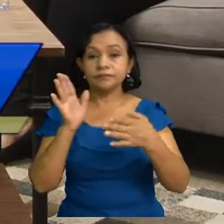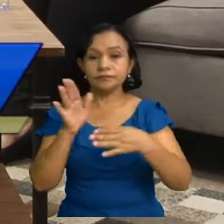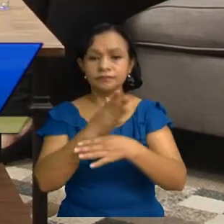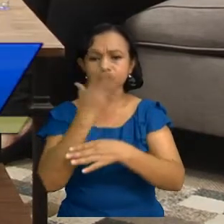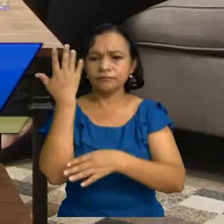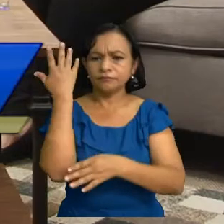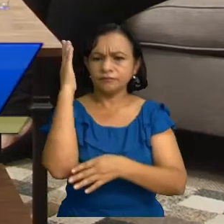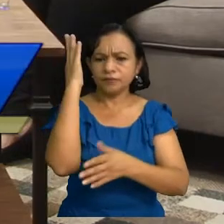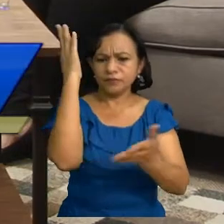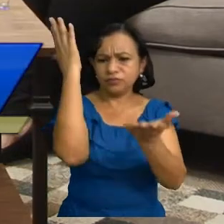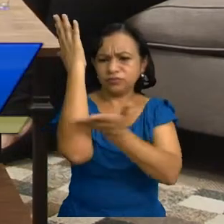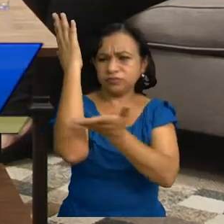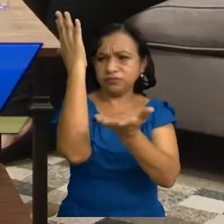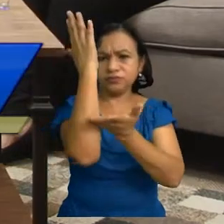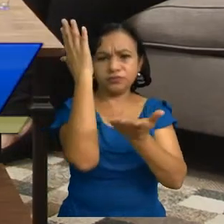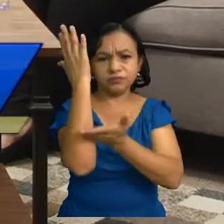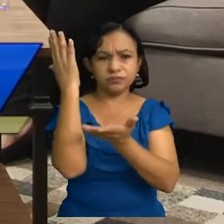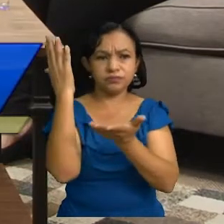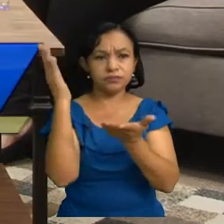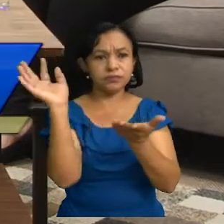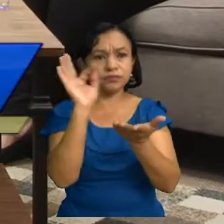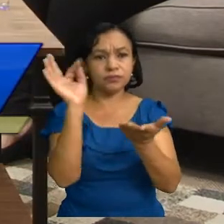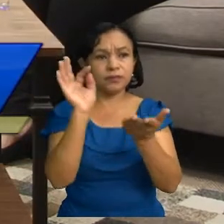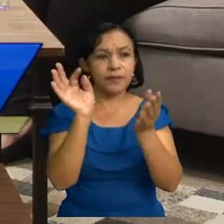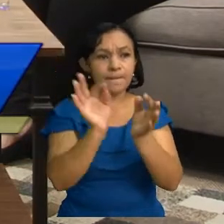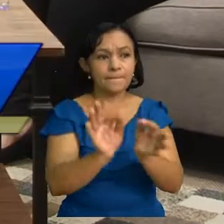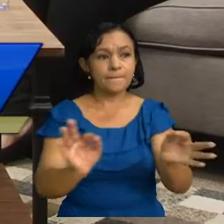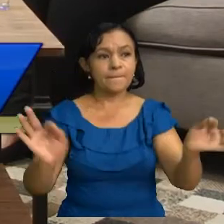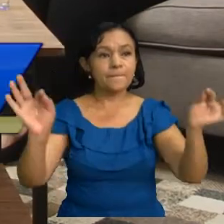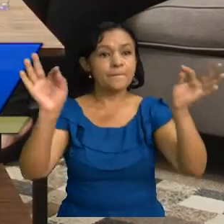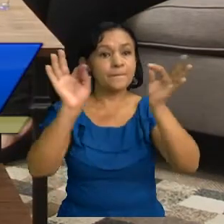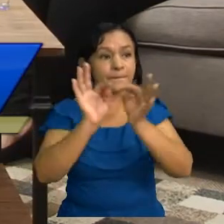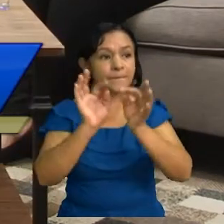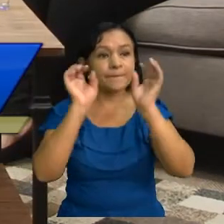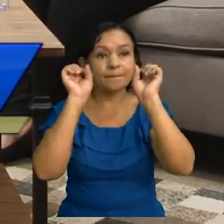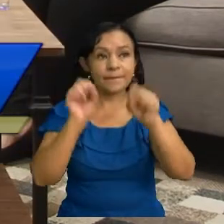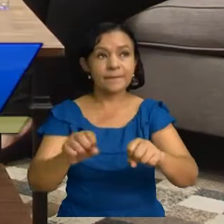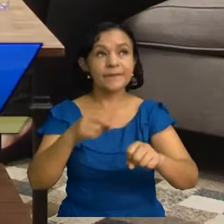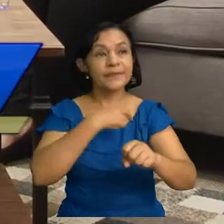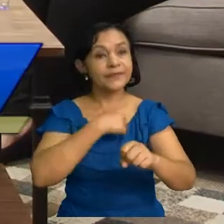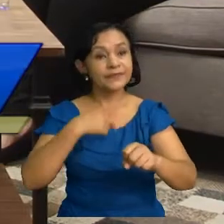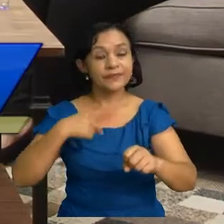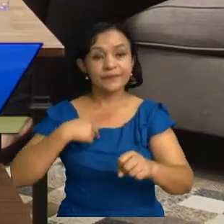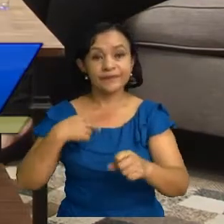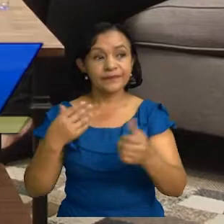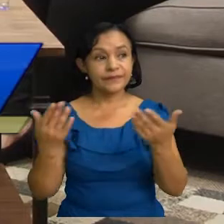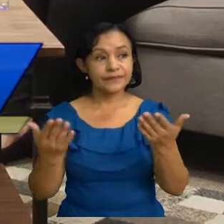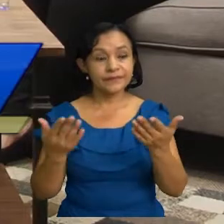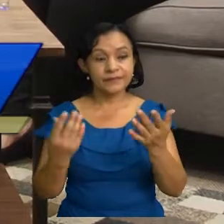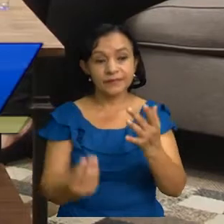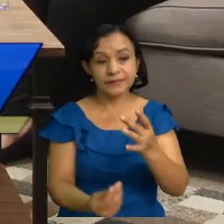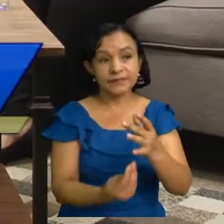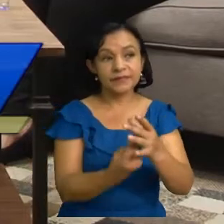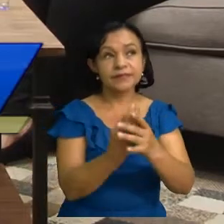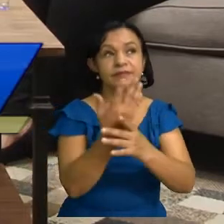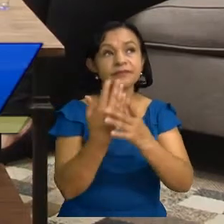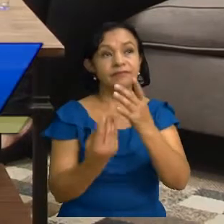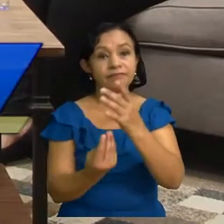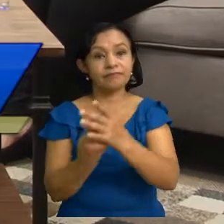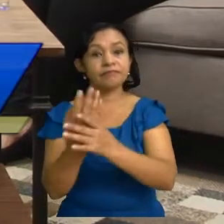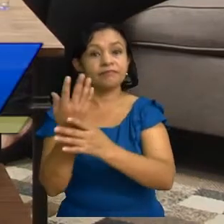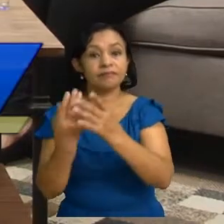nosotros sabemos que uno de los motores de la deforestación puede ser aquella agricultura intensiva